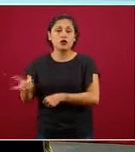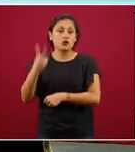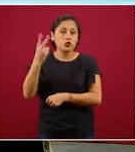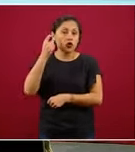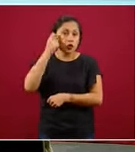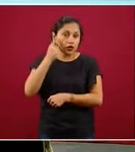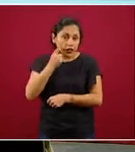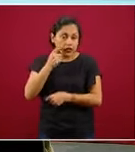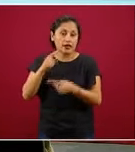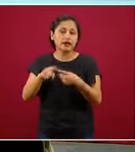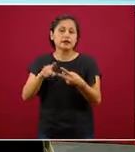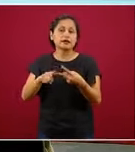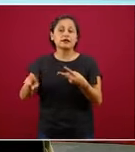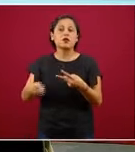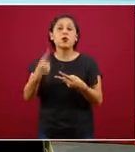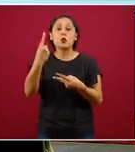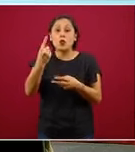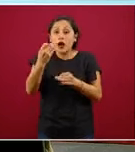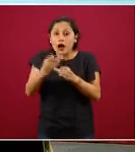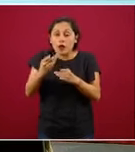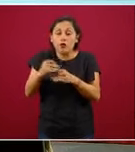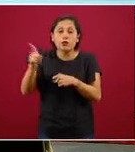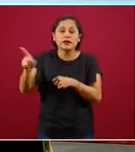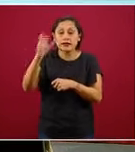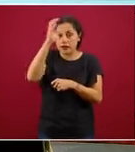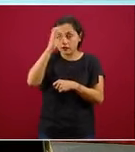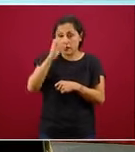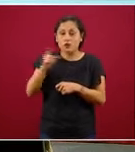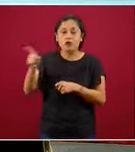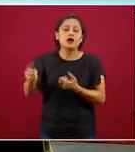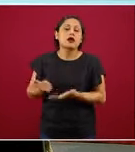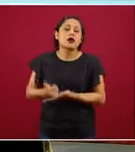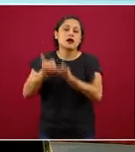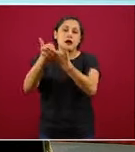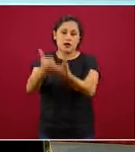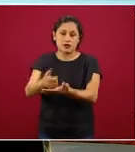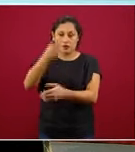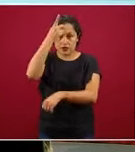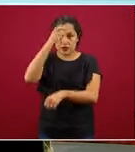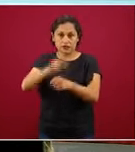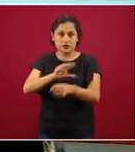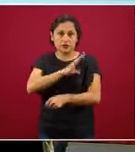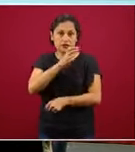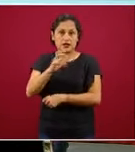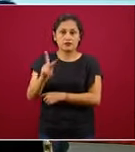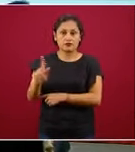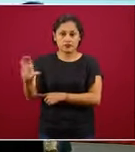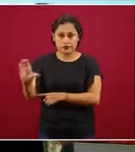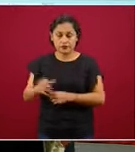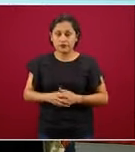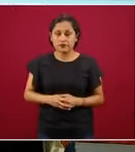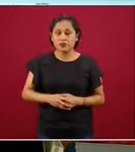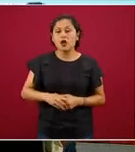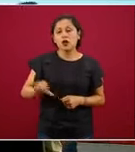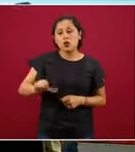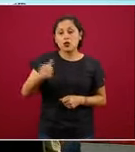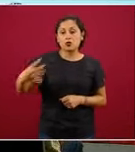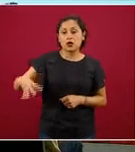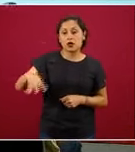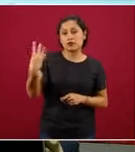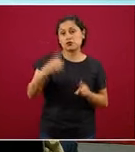ellos se está instalando justo en este momento en el gobierno de Coahuila con la colaboración de la Dirección General de Protección Civil, y 14 vehículos